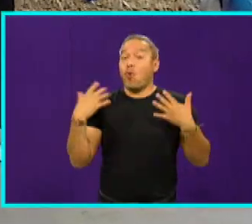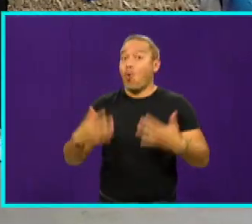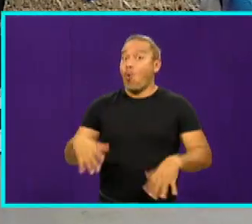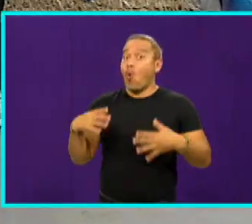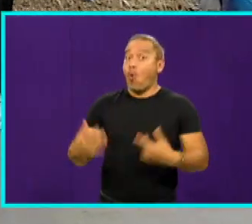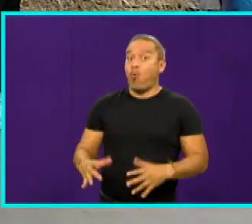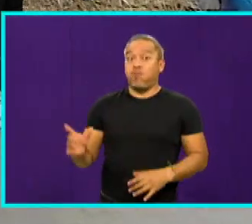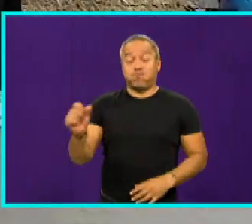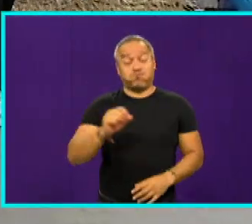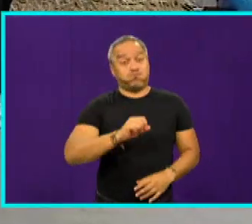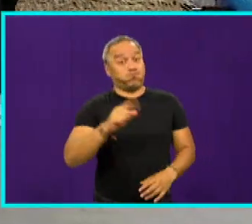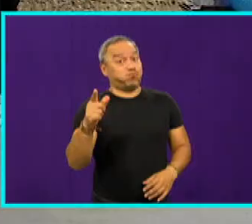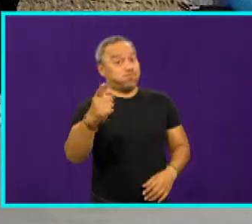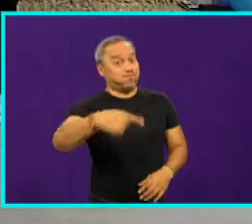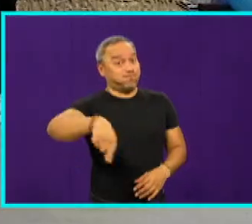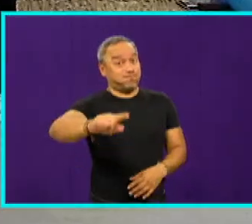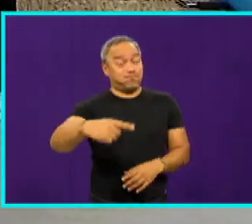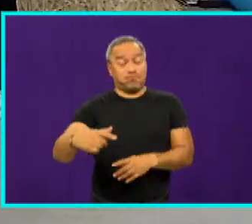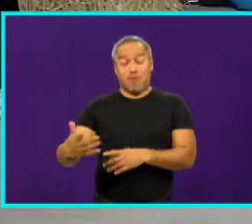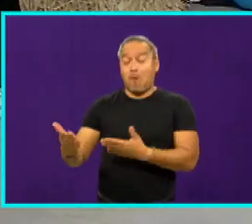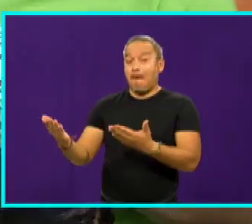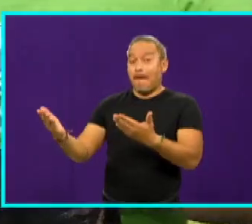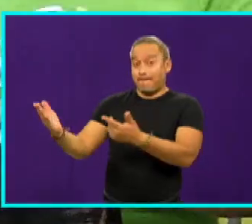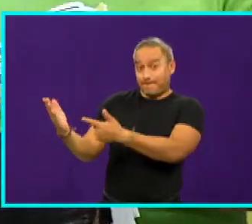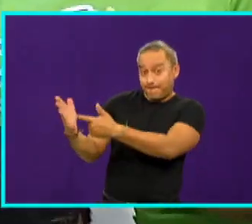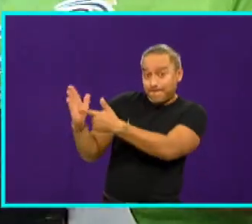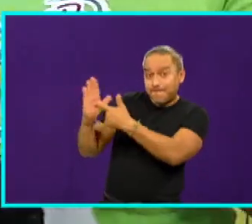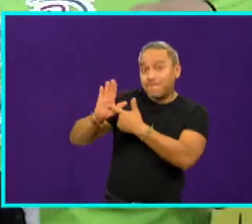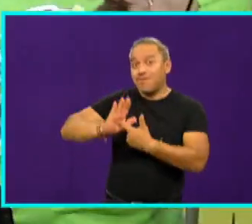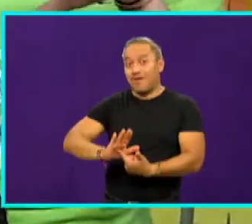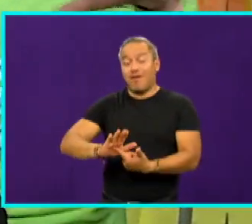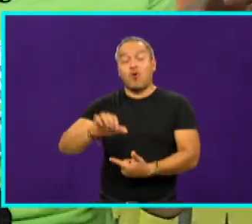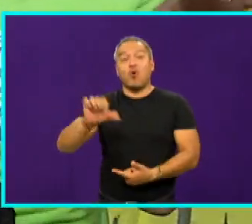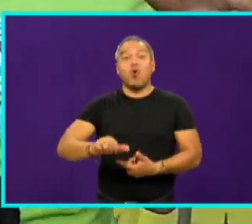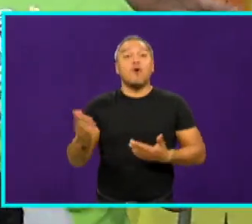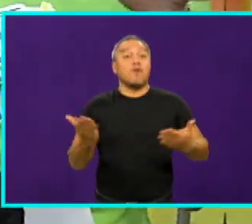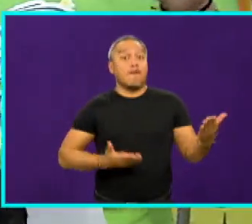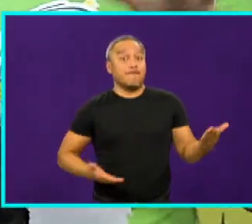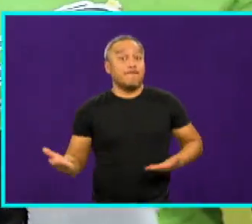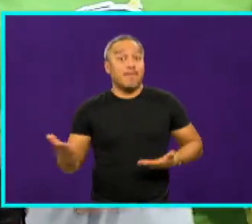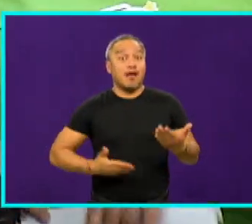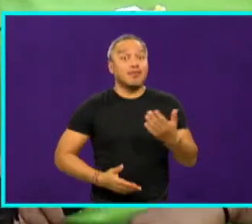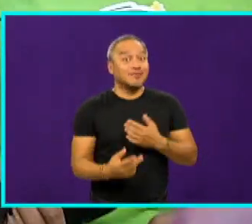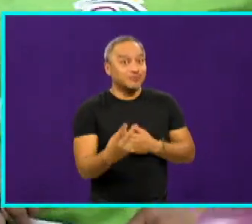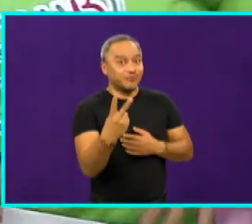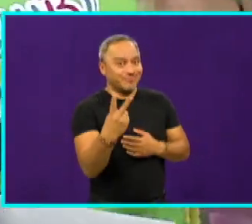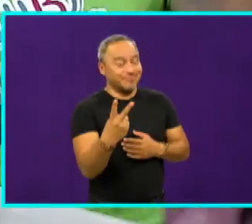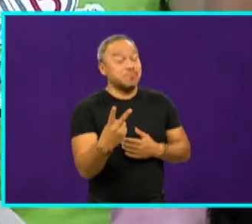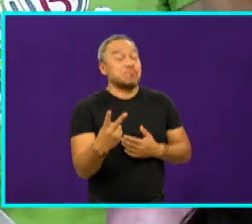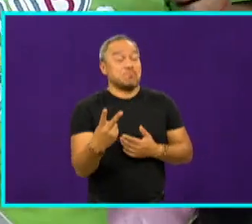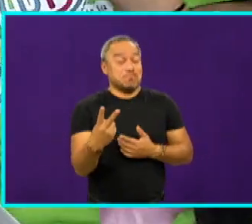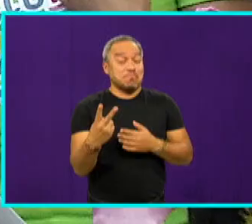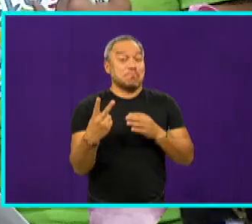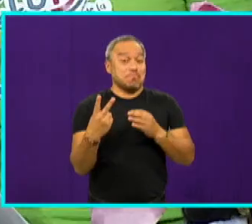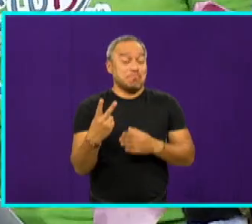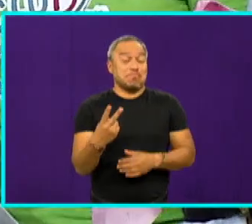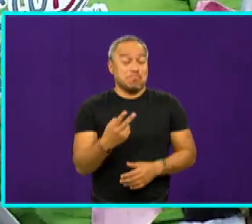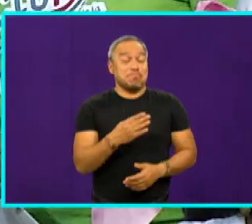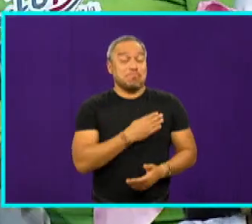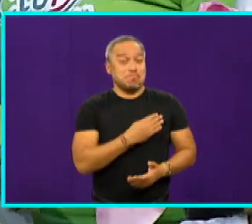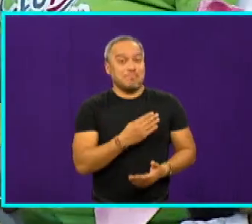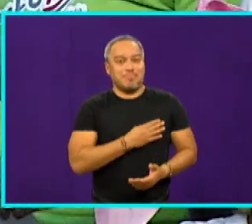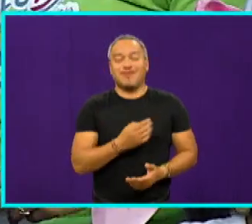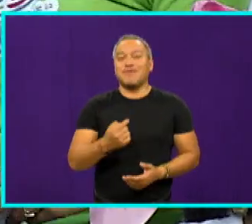Profesionalismo con el que el día de hoy vienen a interpretarnos este par de mix que estuvieron buenísimos. Y bueno, yo ya llegué, pero no estoy sola,